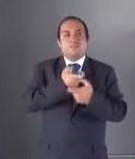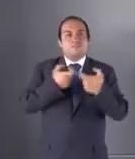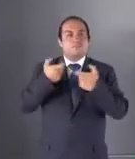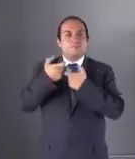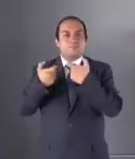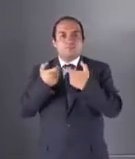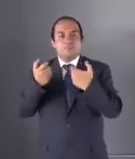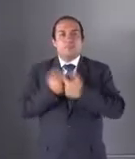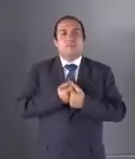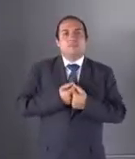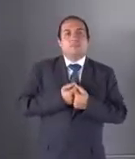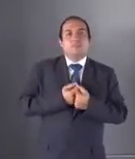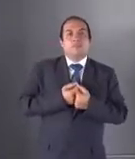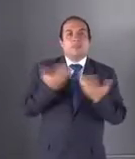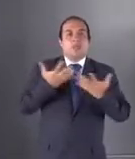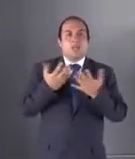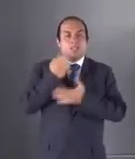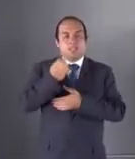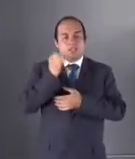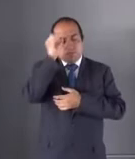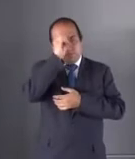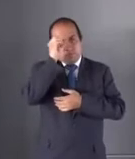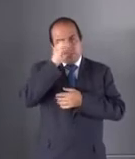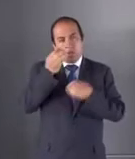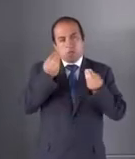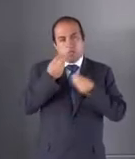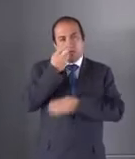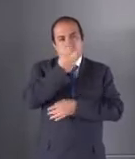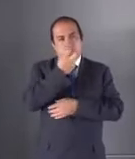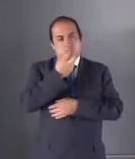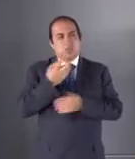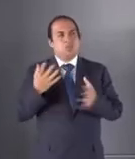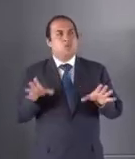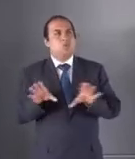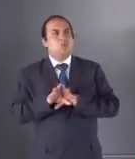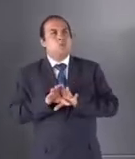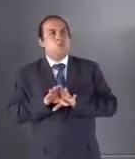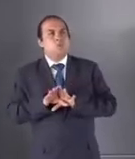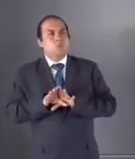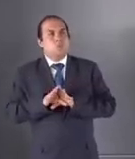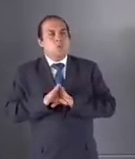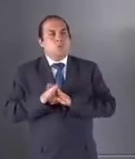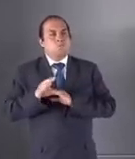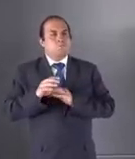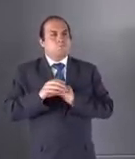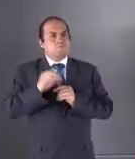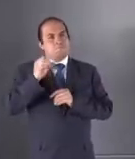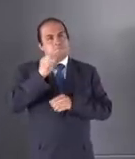estas observaciones. Muchas de ellas son cuestiones normativas,